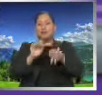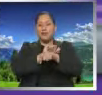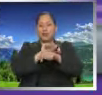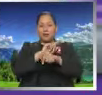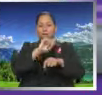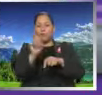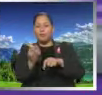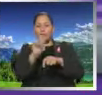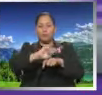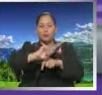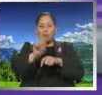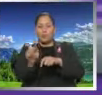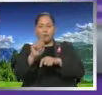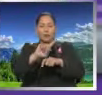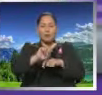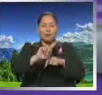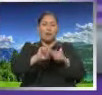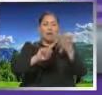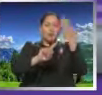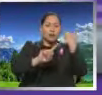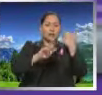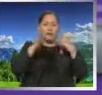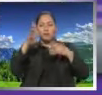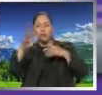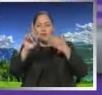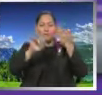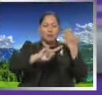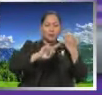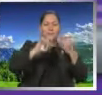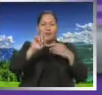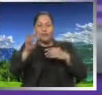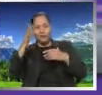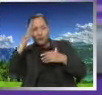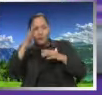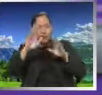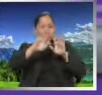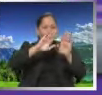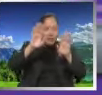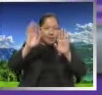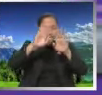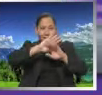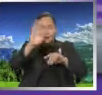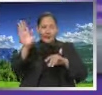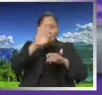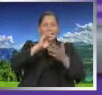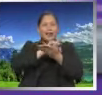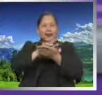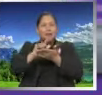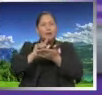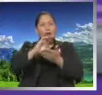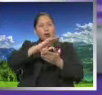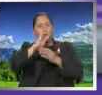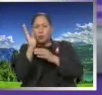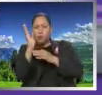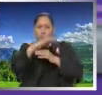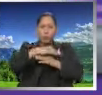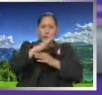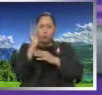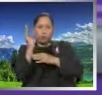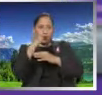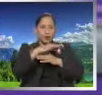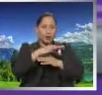wiper, pasado, futuro, pasado, o sea, como no la imagen esa metafórica, vamos, de que nos quedamos atorados